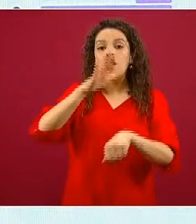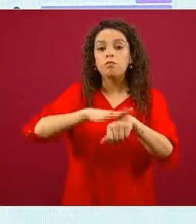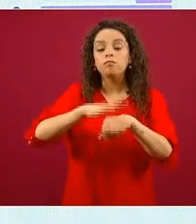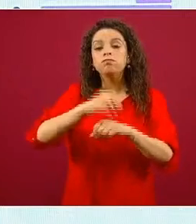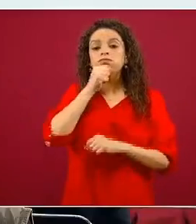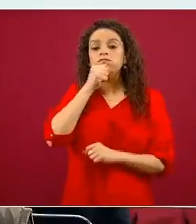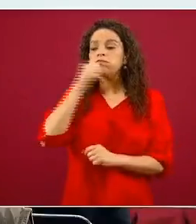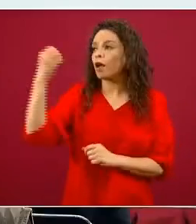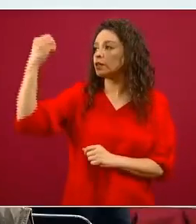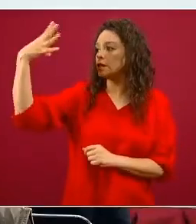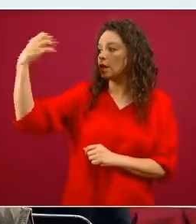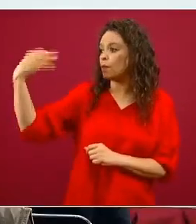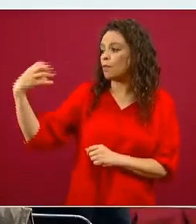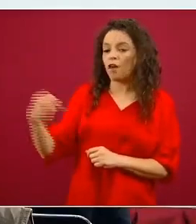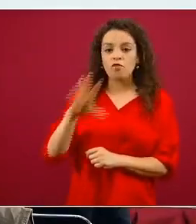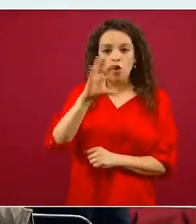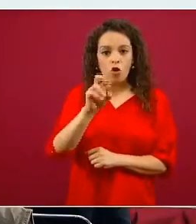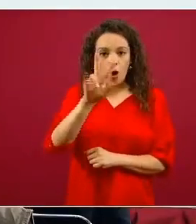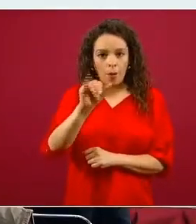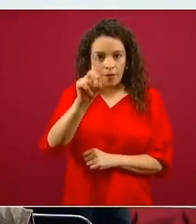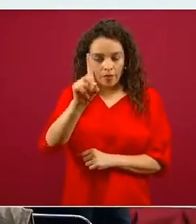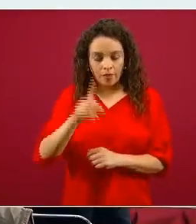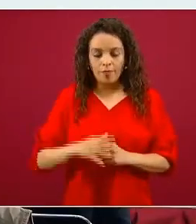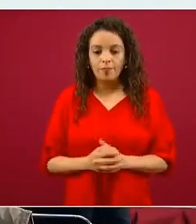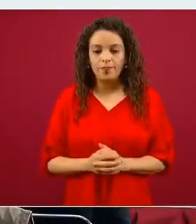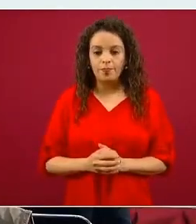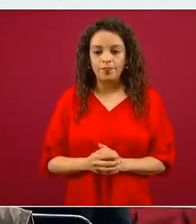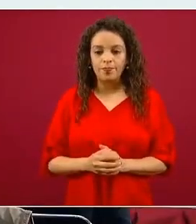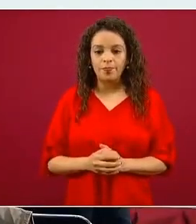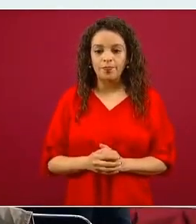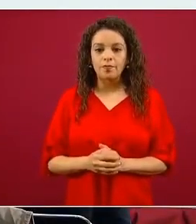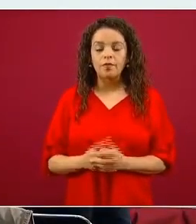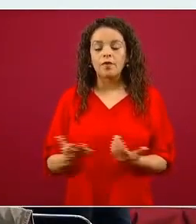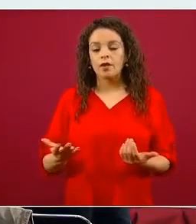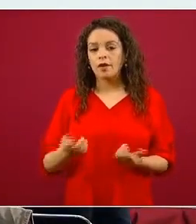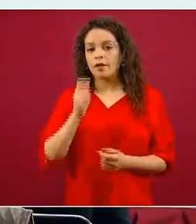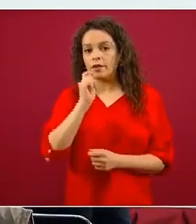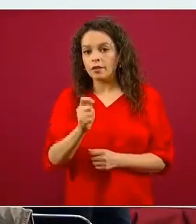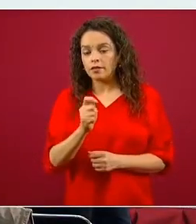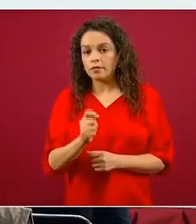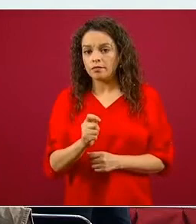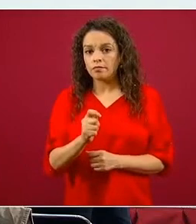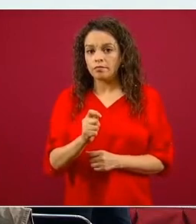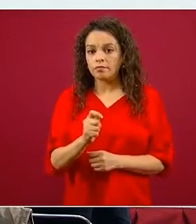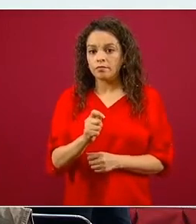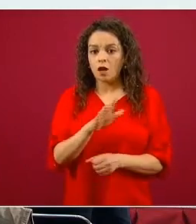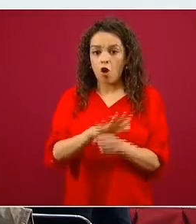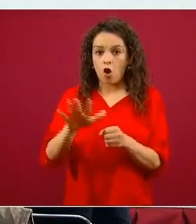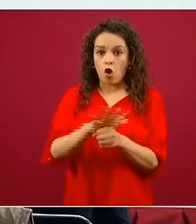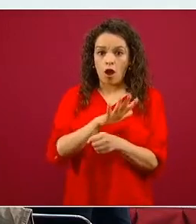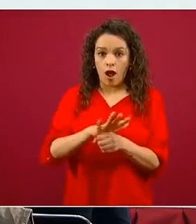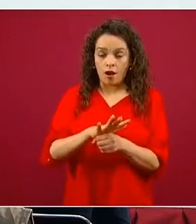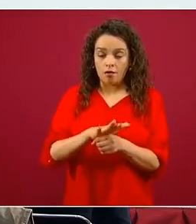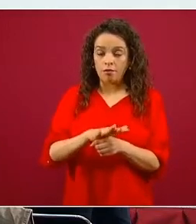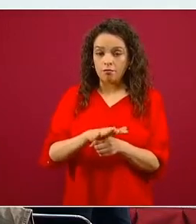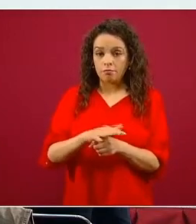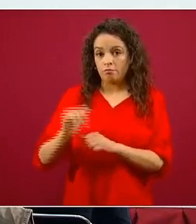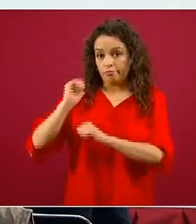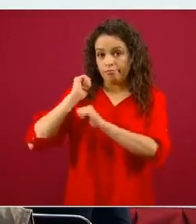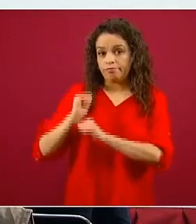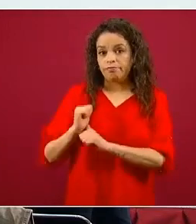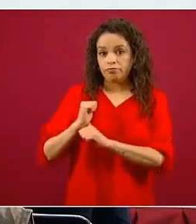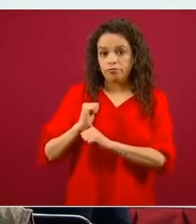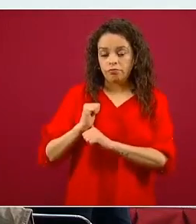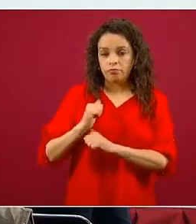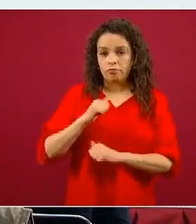lo proponen, dado que la panorama local lo conocen a la perfección las autoridades